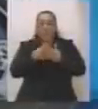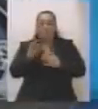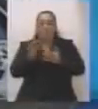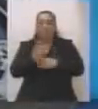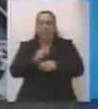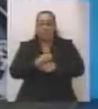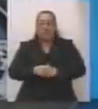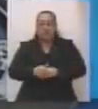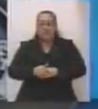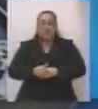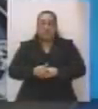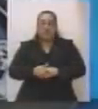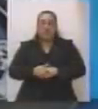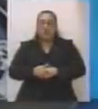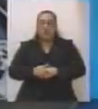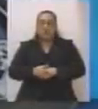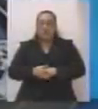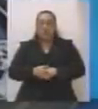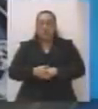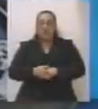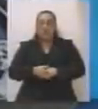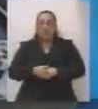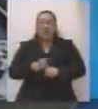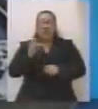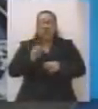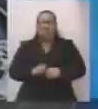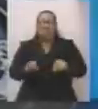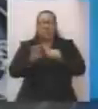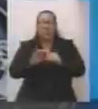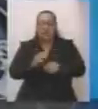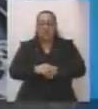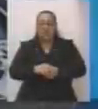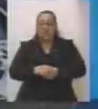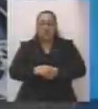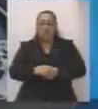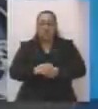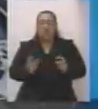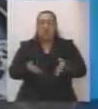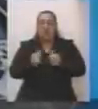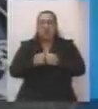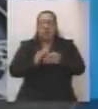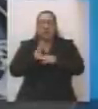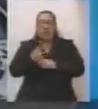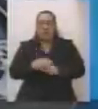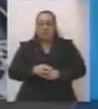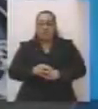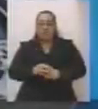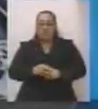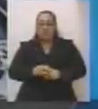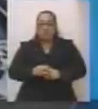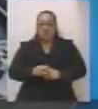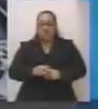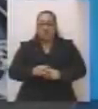de la educación, creando mayores oportunidades para las poblaciones más vulnerables, promoviendo su acceso al mercado